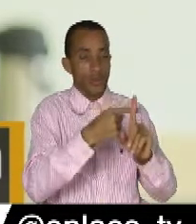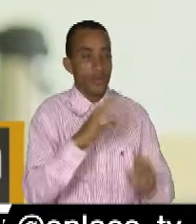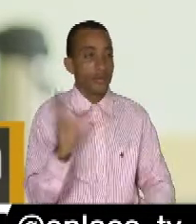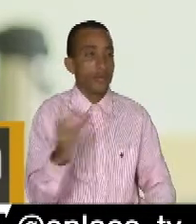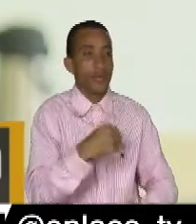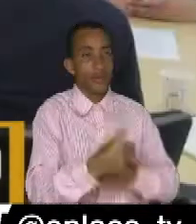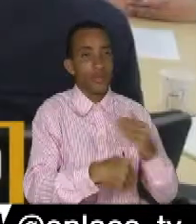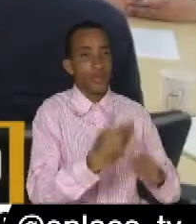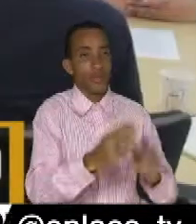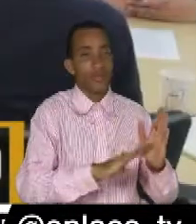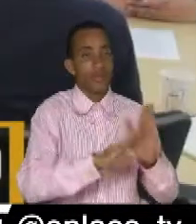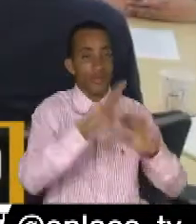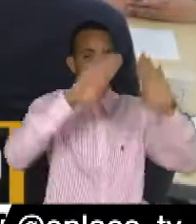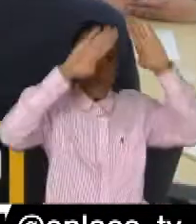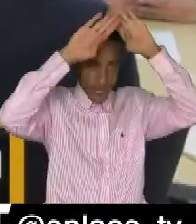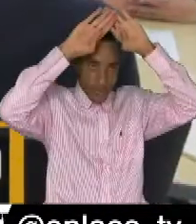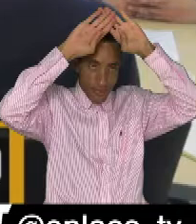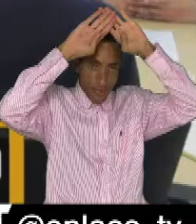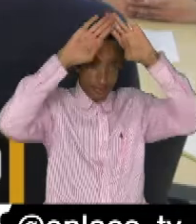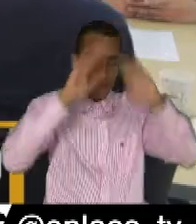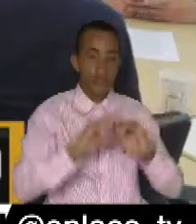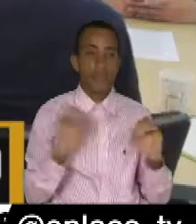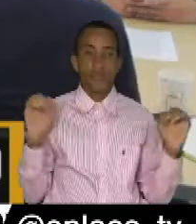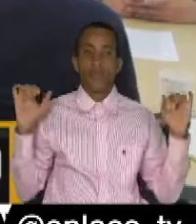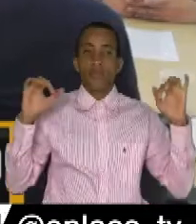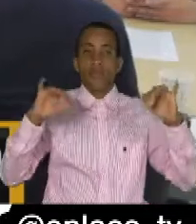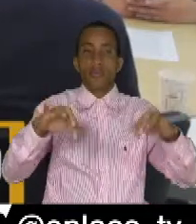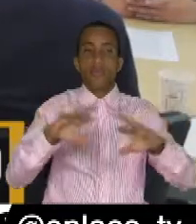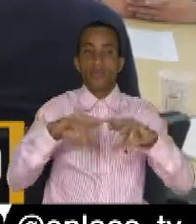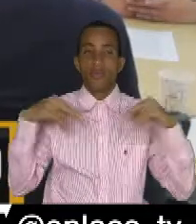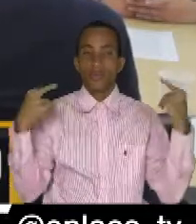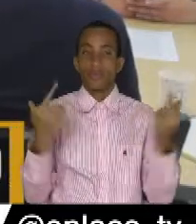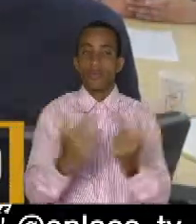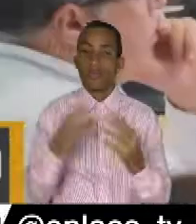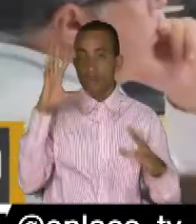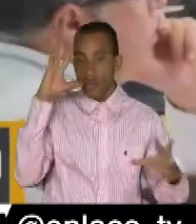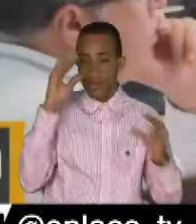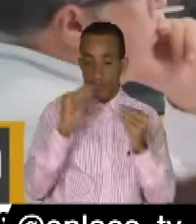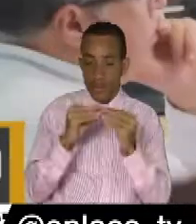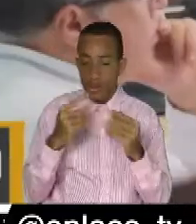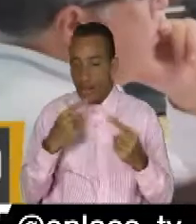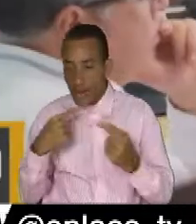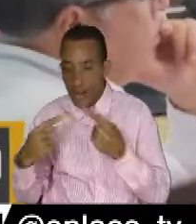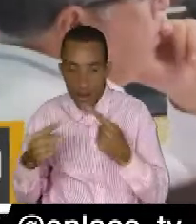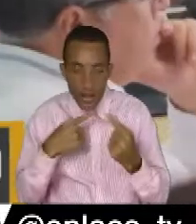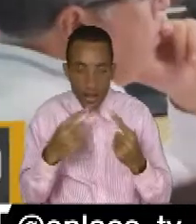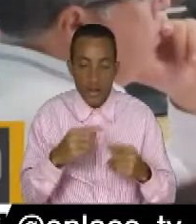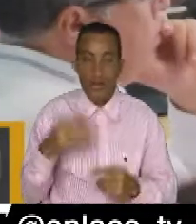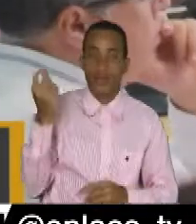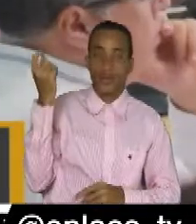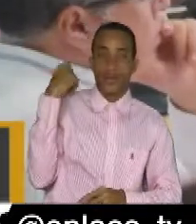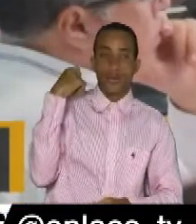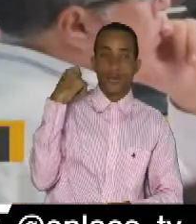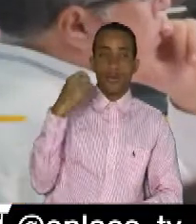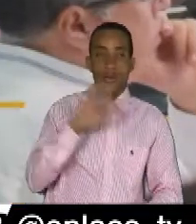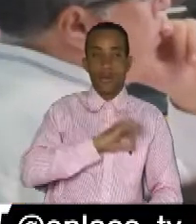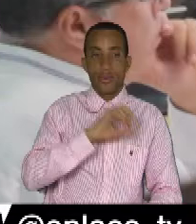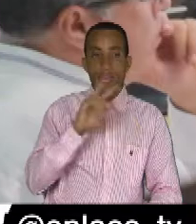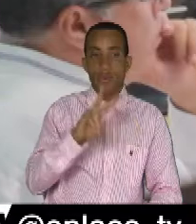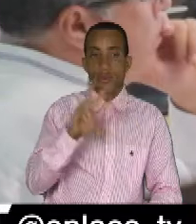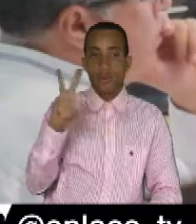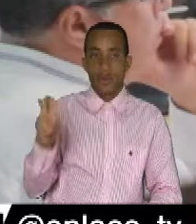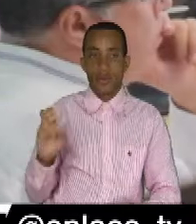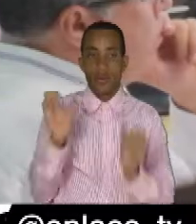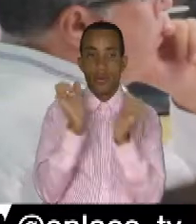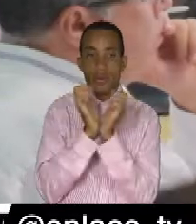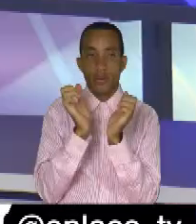este corregimiento del centro. El encuentro forma parte de los acuerdos establecidos en la mesa de negociación firmada el pasado sábado 27 de mayo en el Club